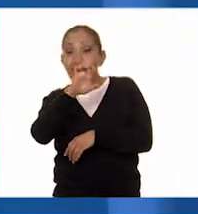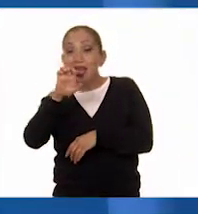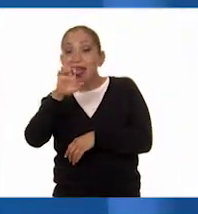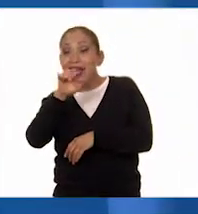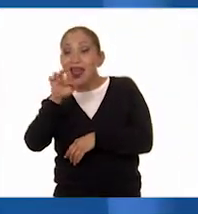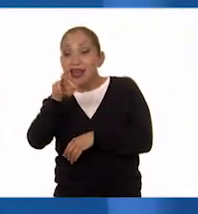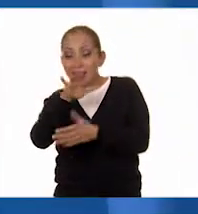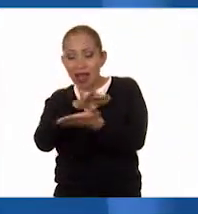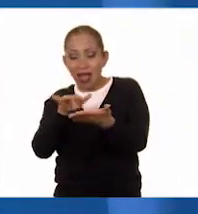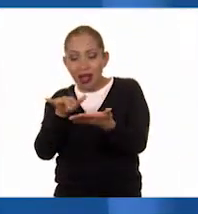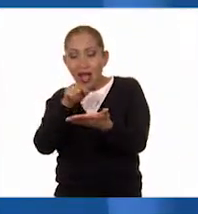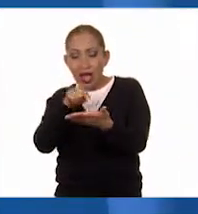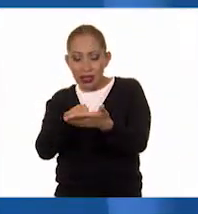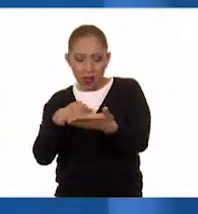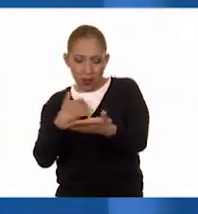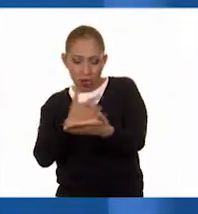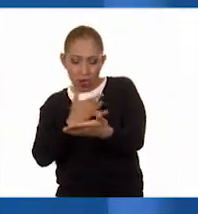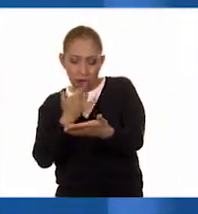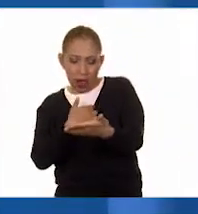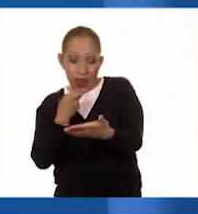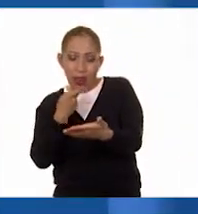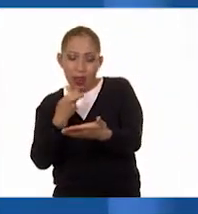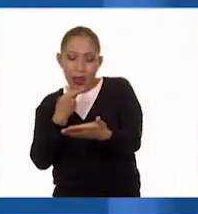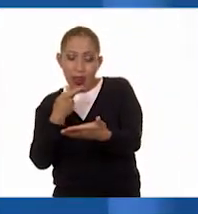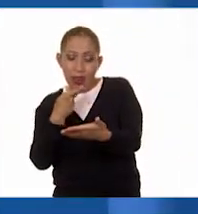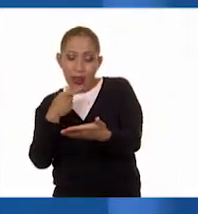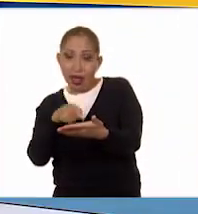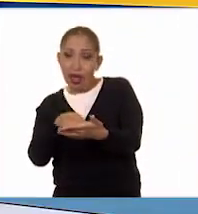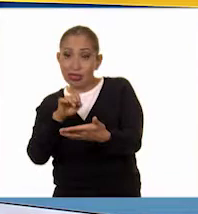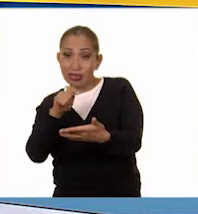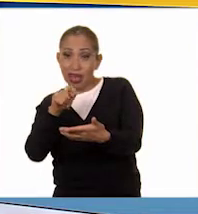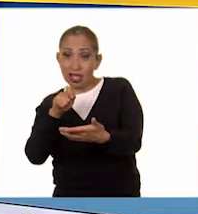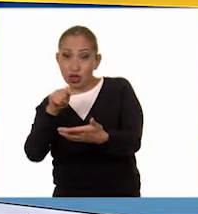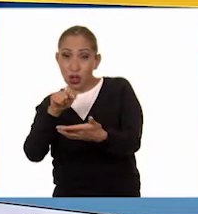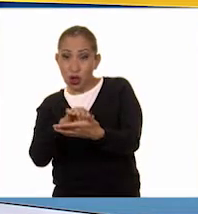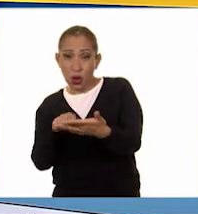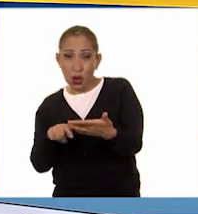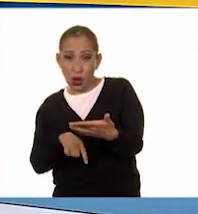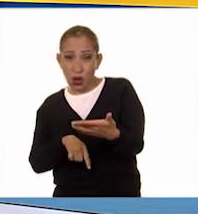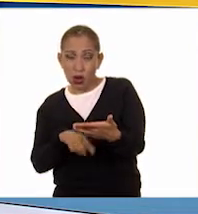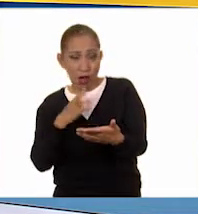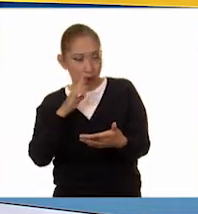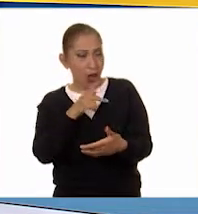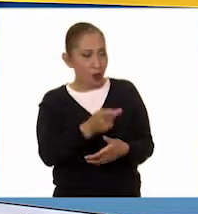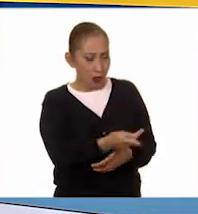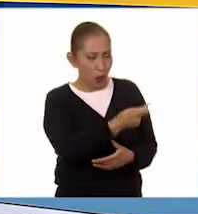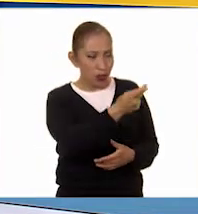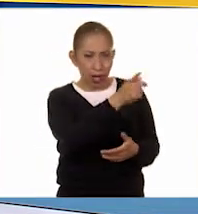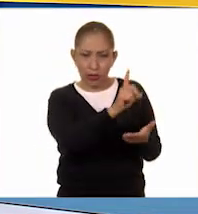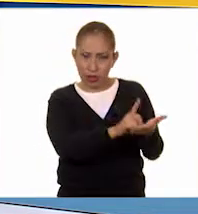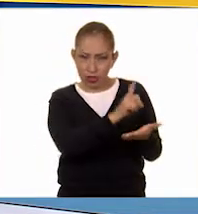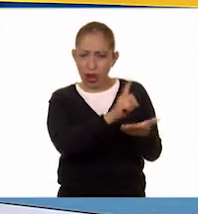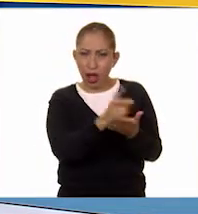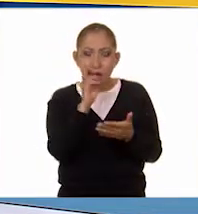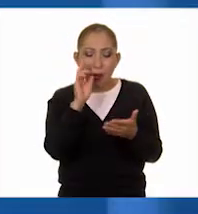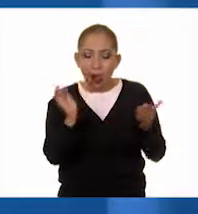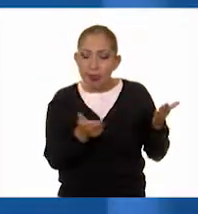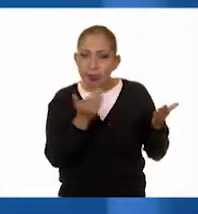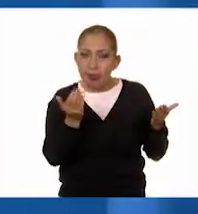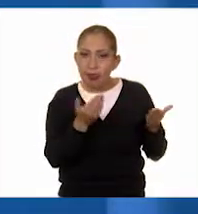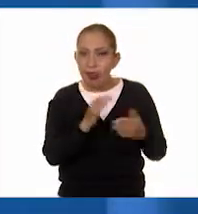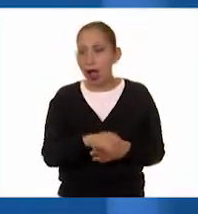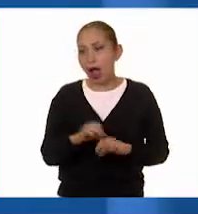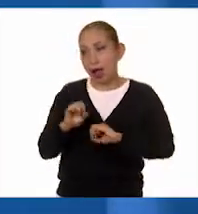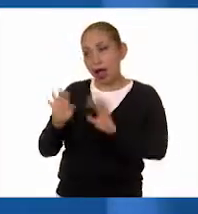es descifrar o decodificar un texto, ¿no? ¿Por qué no le preguntas al diccionario, María? Ah,